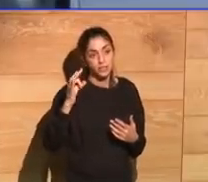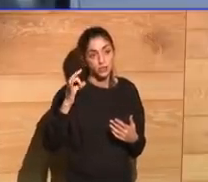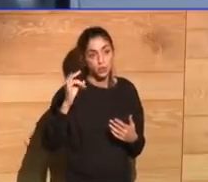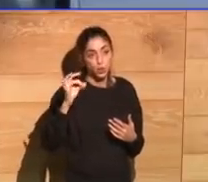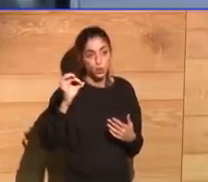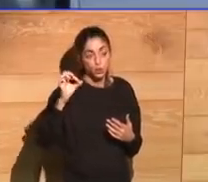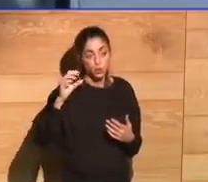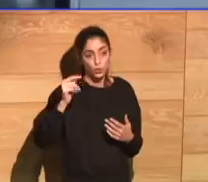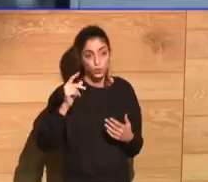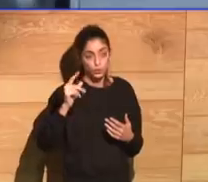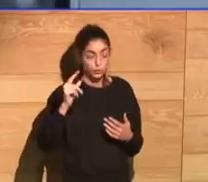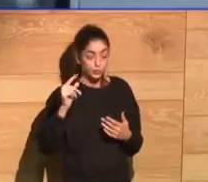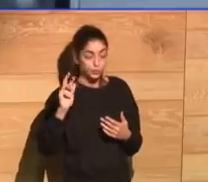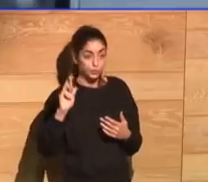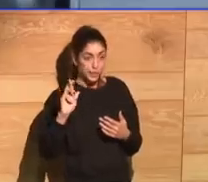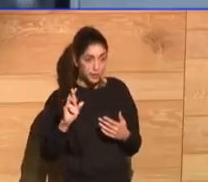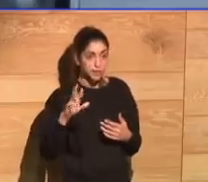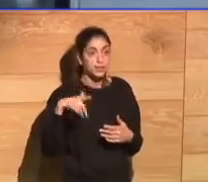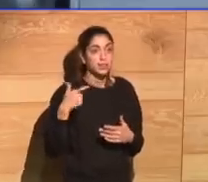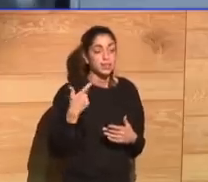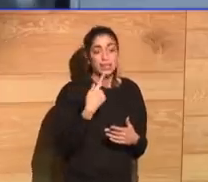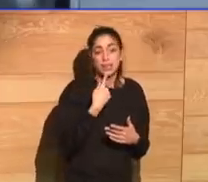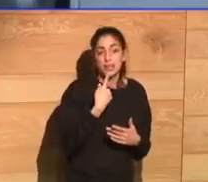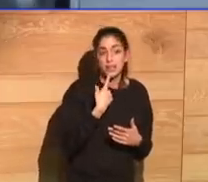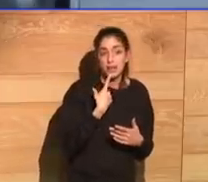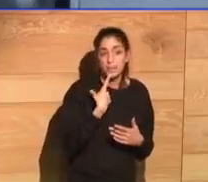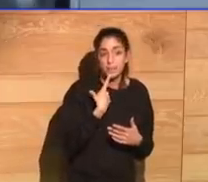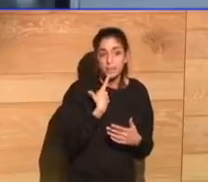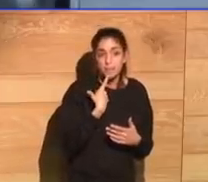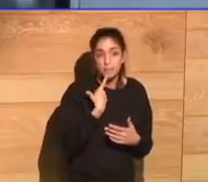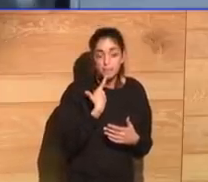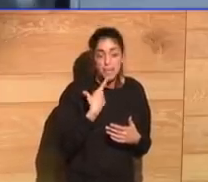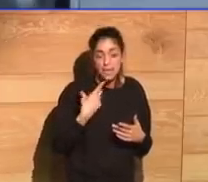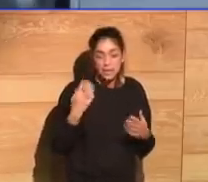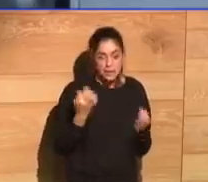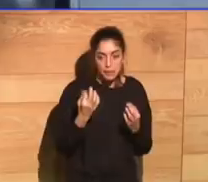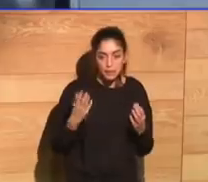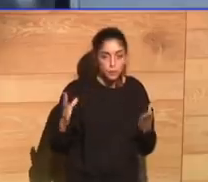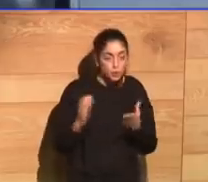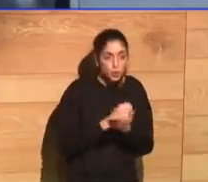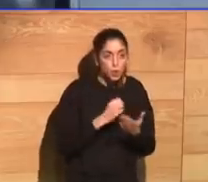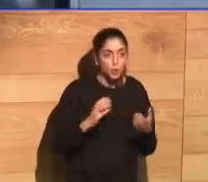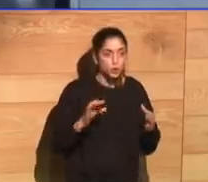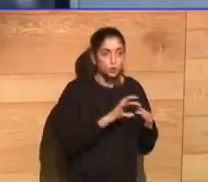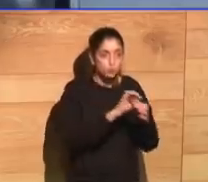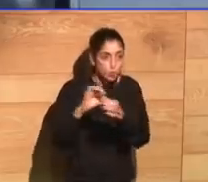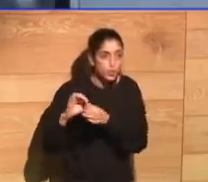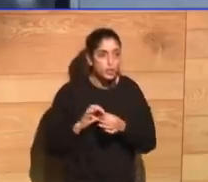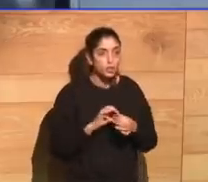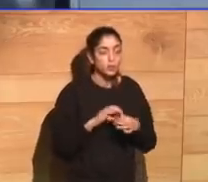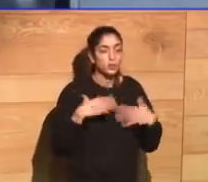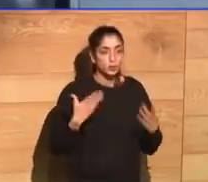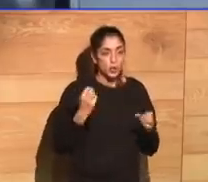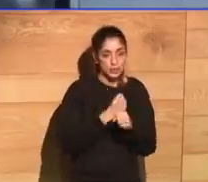los americanos, de otra manera. Margot Kidder no. Margot Kidder decía, ¿qué es esto? Unámonos todos y digamos que nos negamos a trabajar, que es,